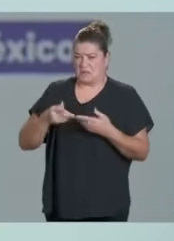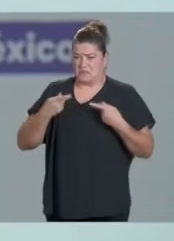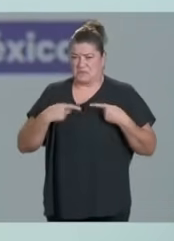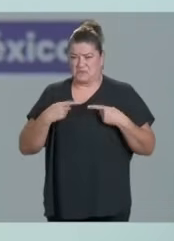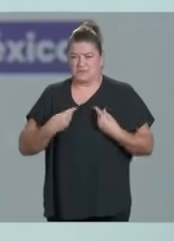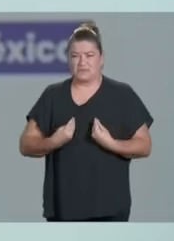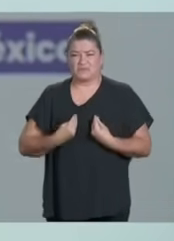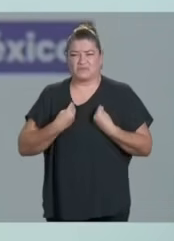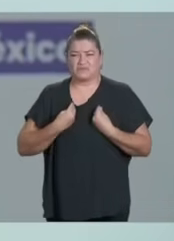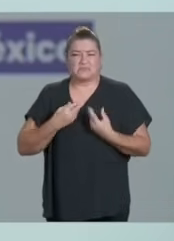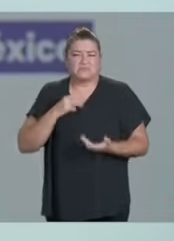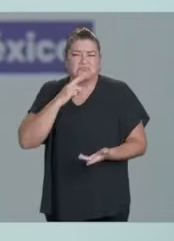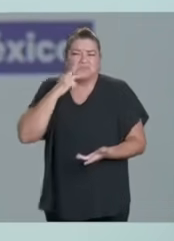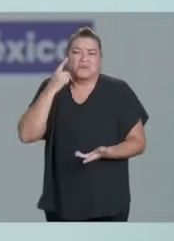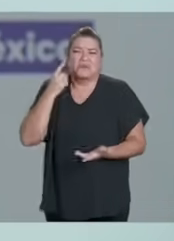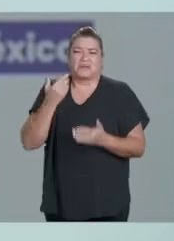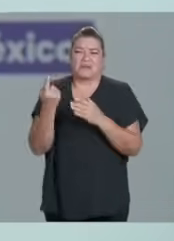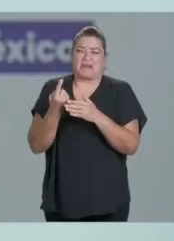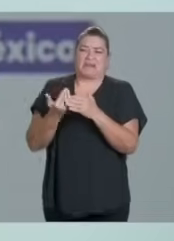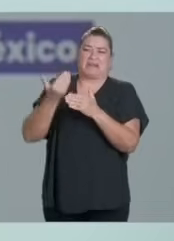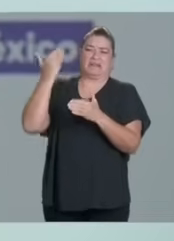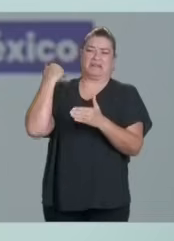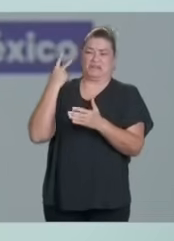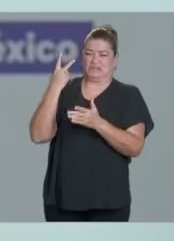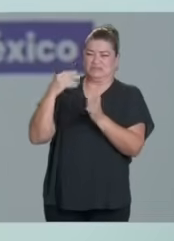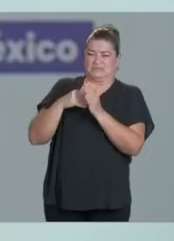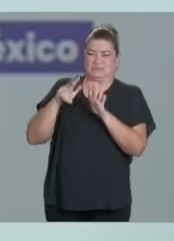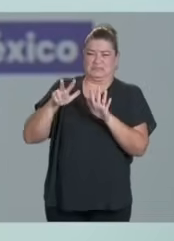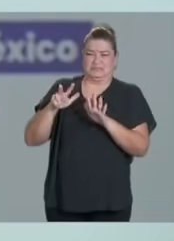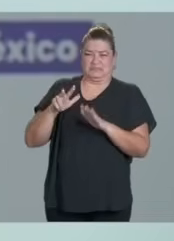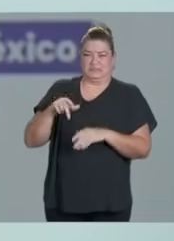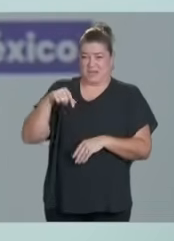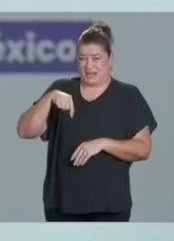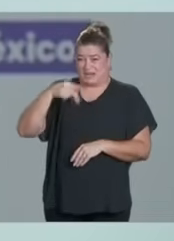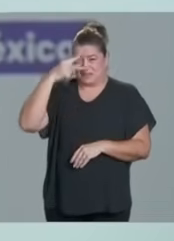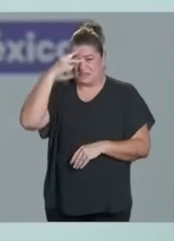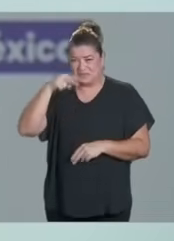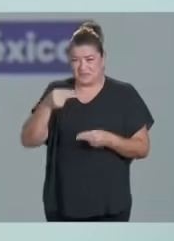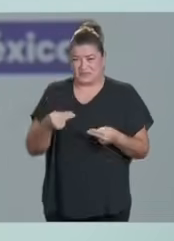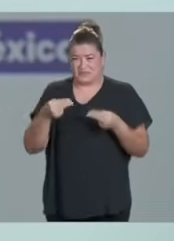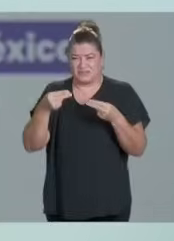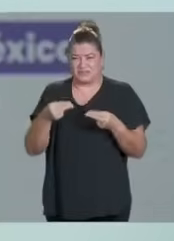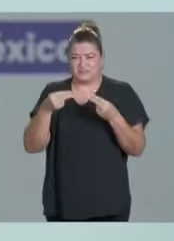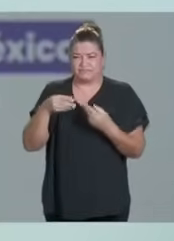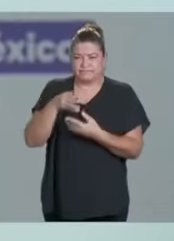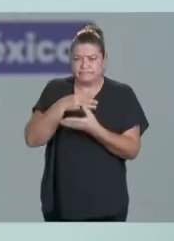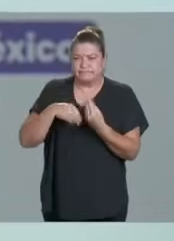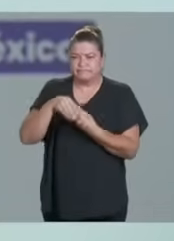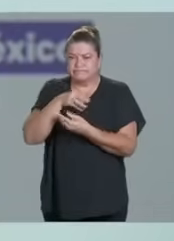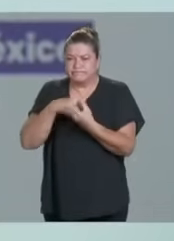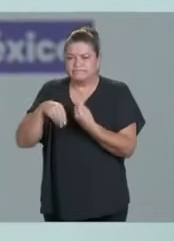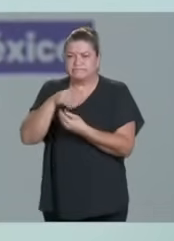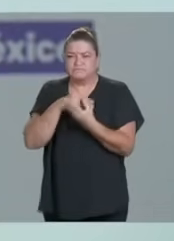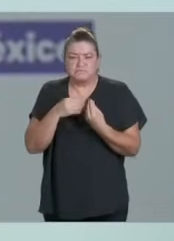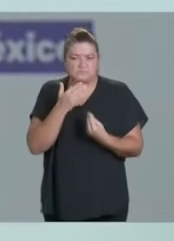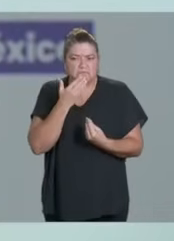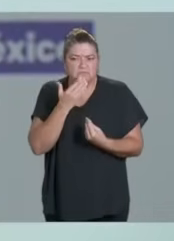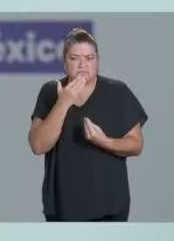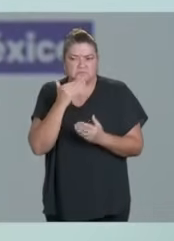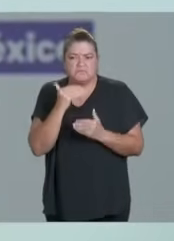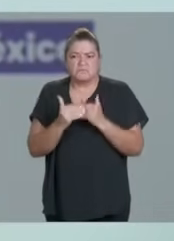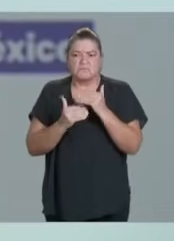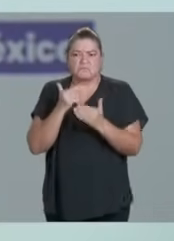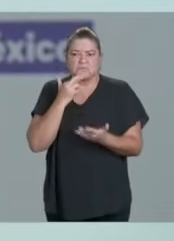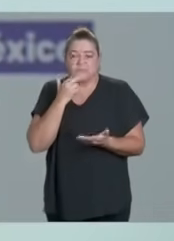estaba en 2018. Este mercado interno ha potenciado la economía de una manera completamente distinta. Hay